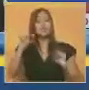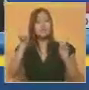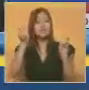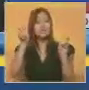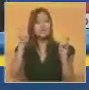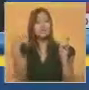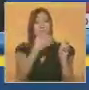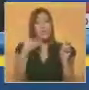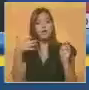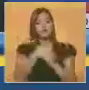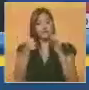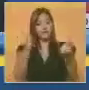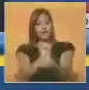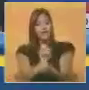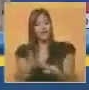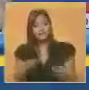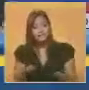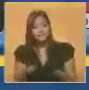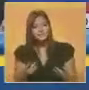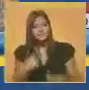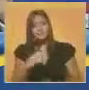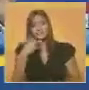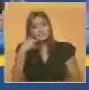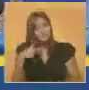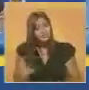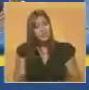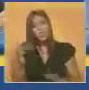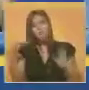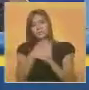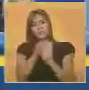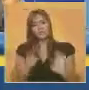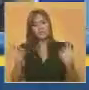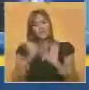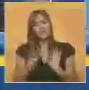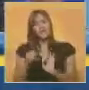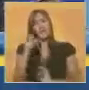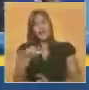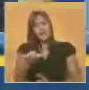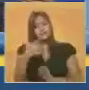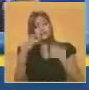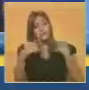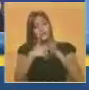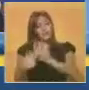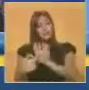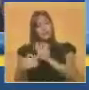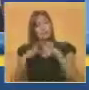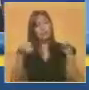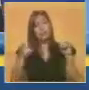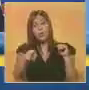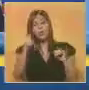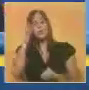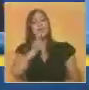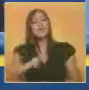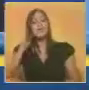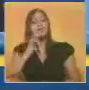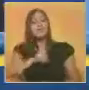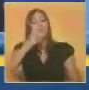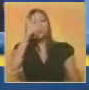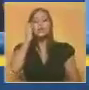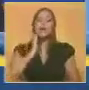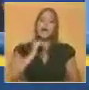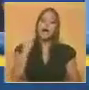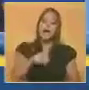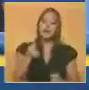el sistema penitenciario y no ocurrió hechos demostrado que todo eso fue una mentira que los